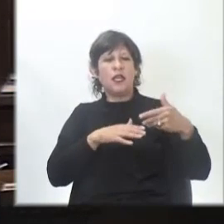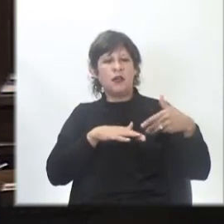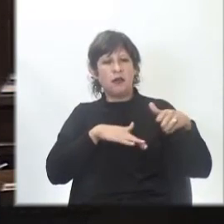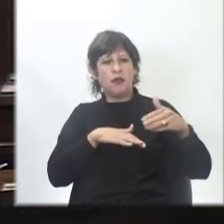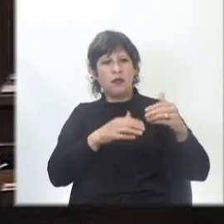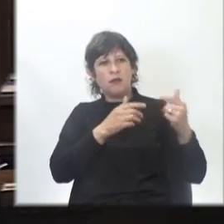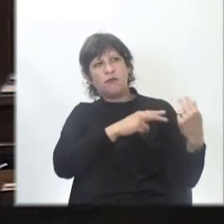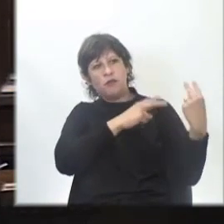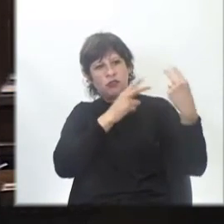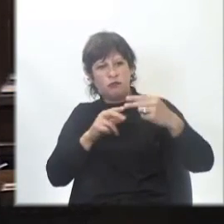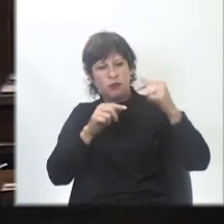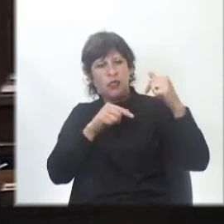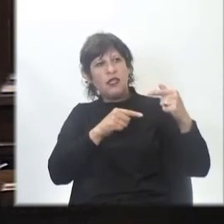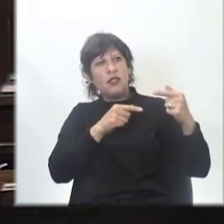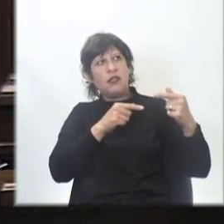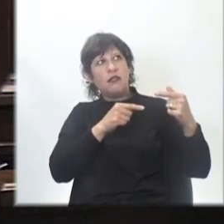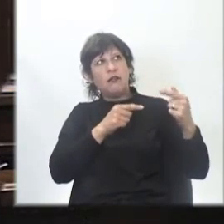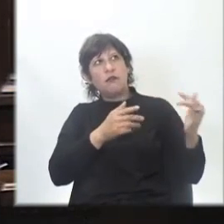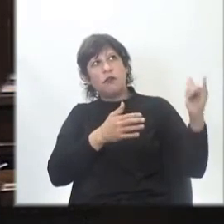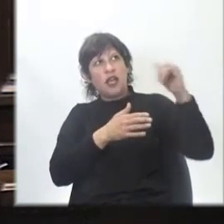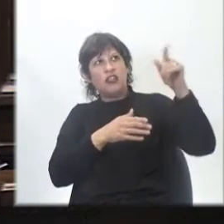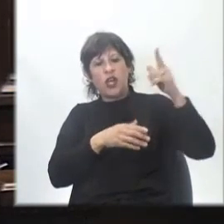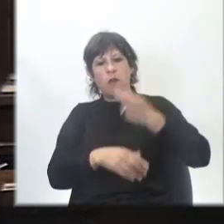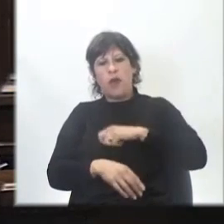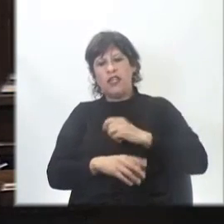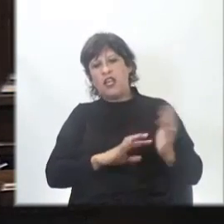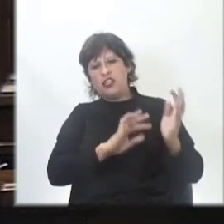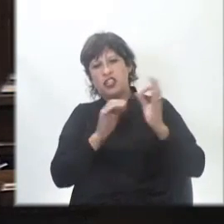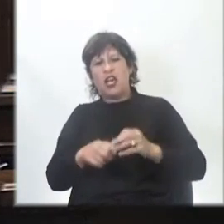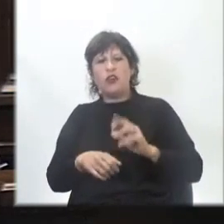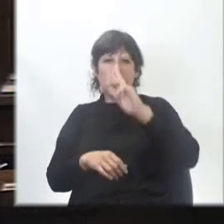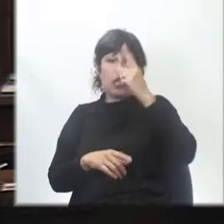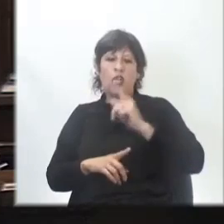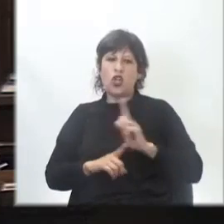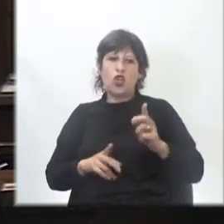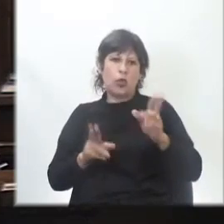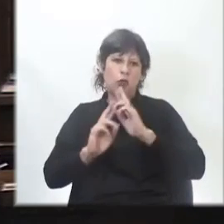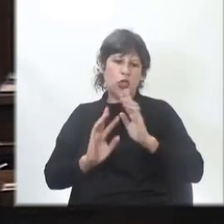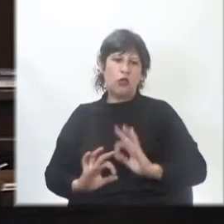y escalas realizadas. Esto no se nos respondió en un pedido de informe, esperemos que hoy se nos responda.